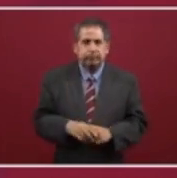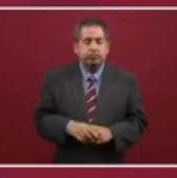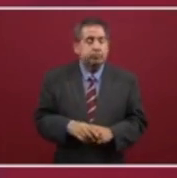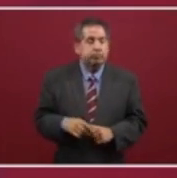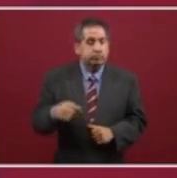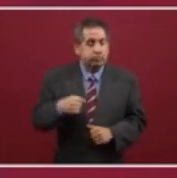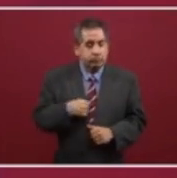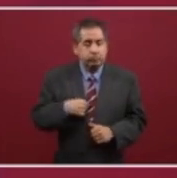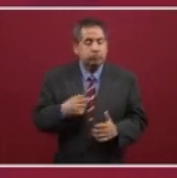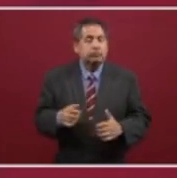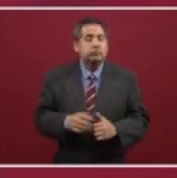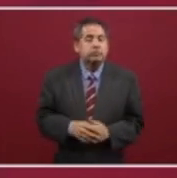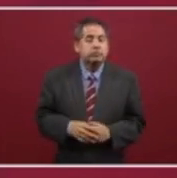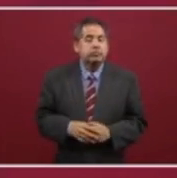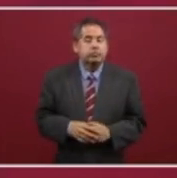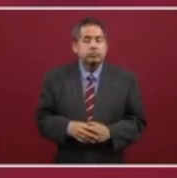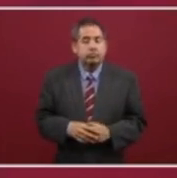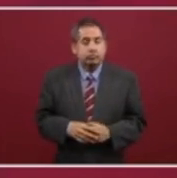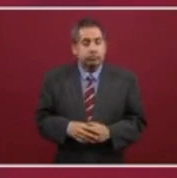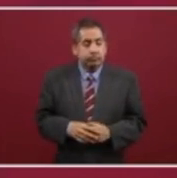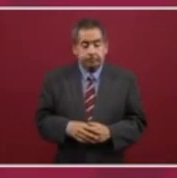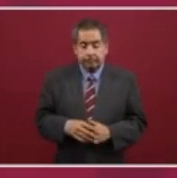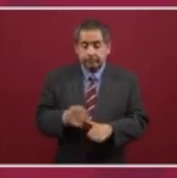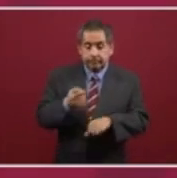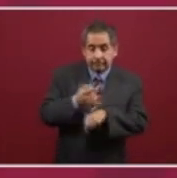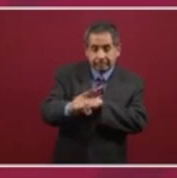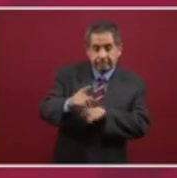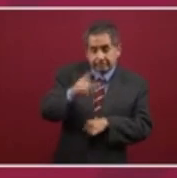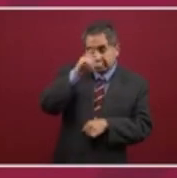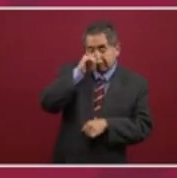voy a fallarle al pueblo.